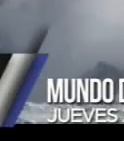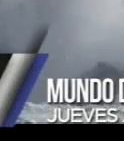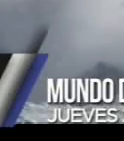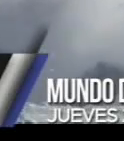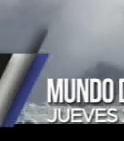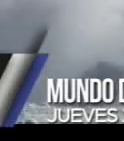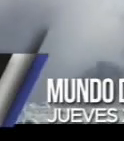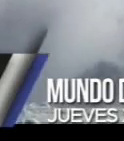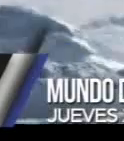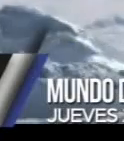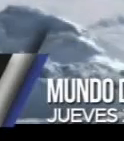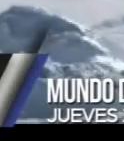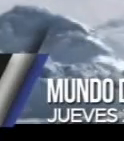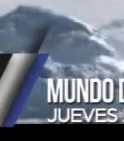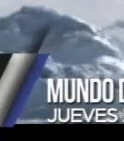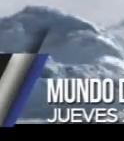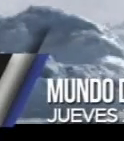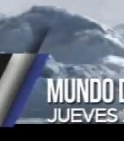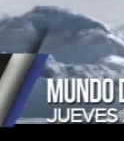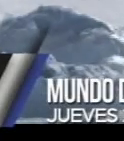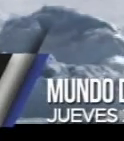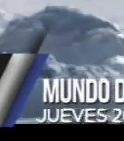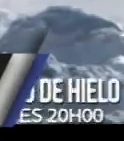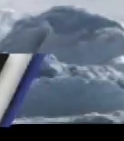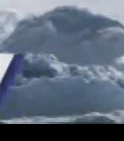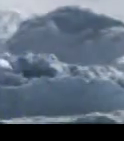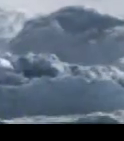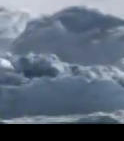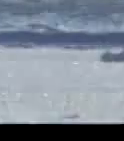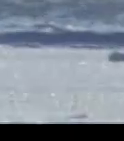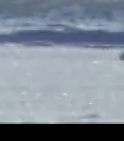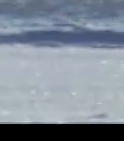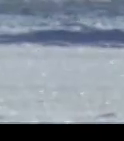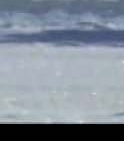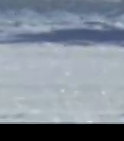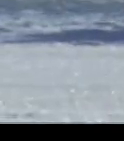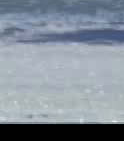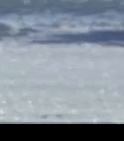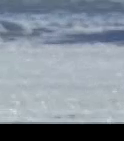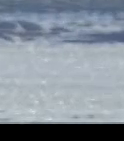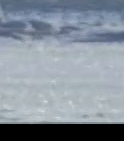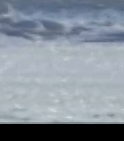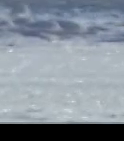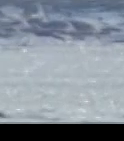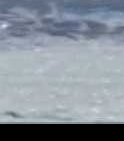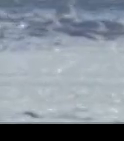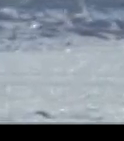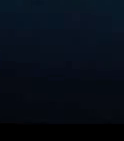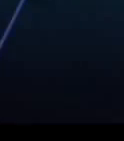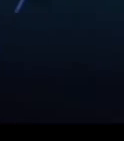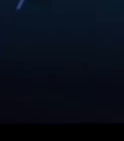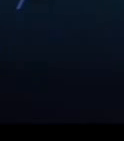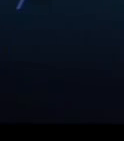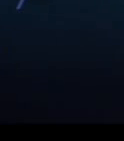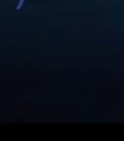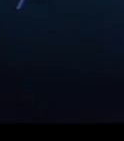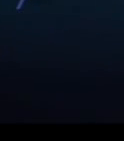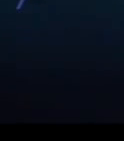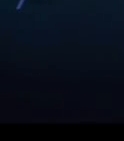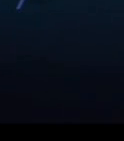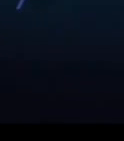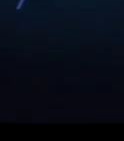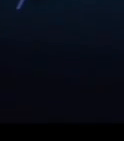Descubre paisajes congelados y misteriosas criaturas en este fantástico